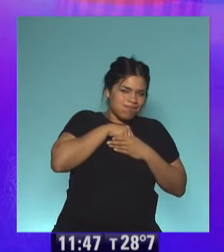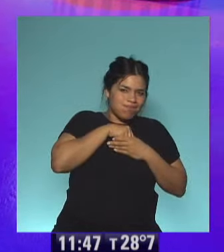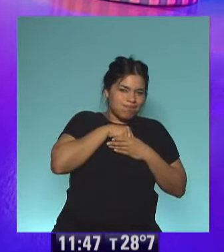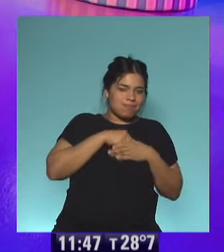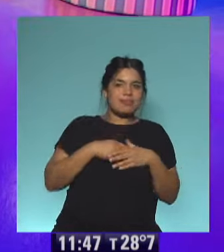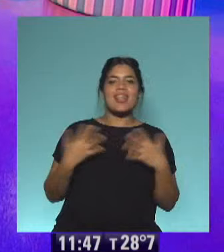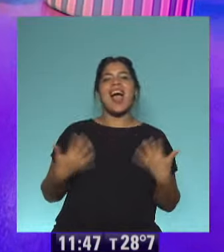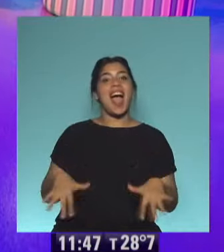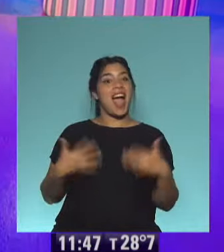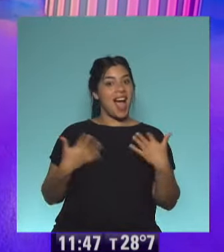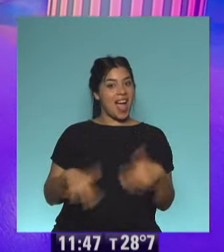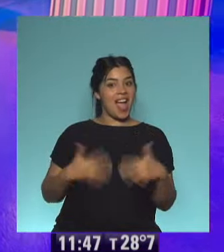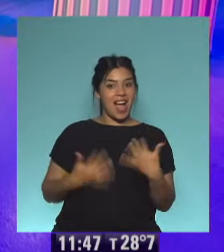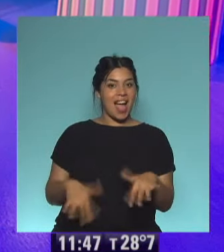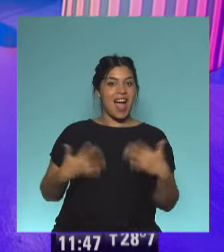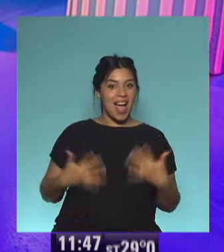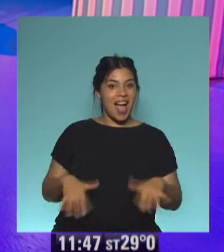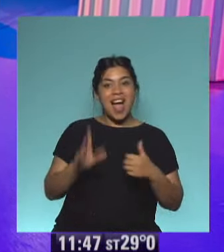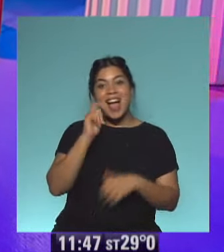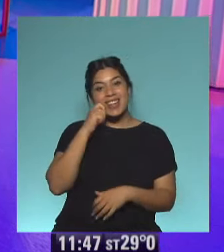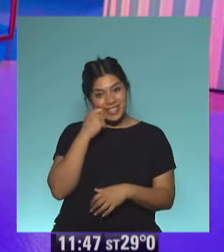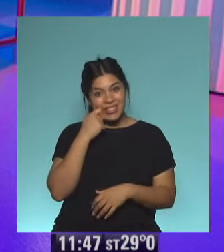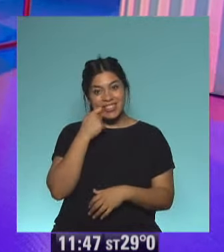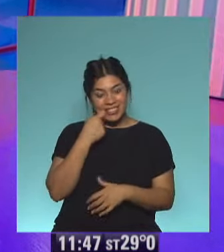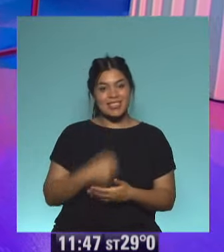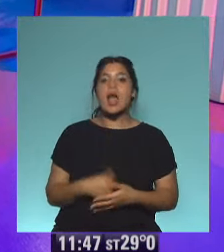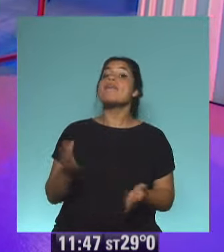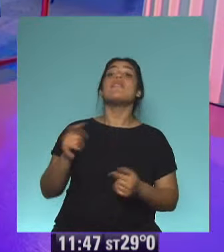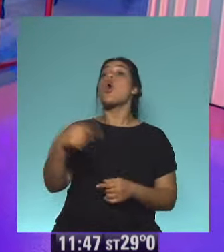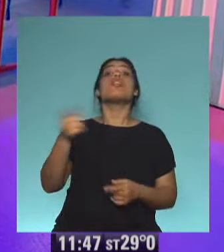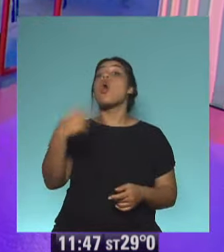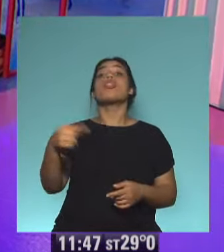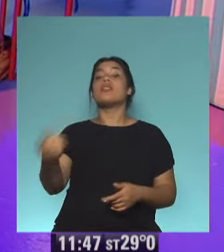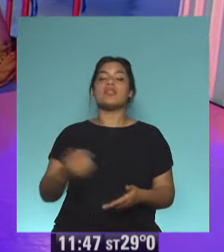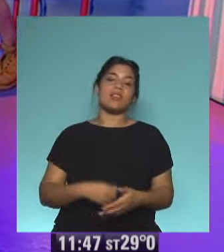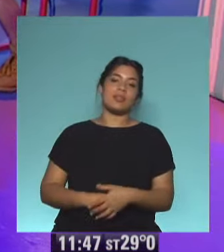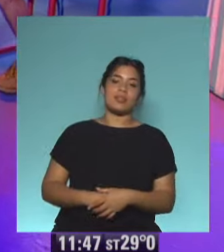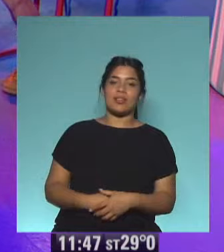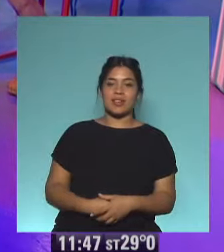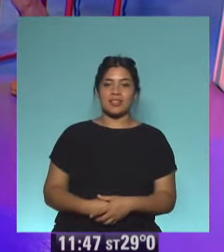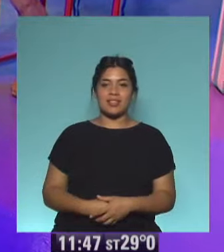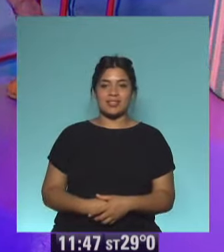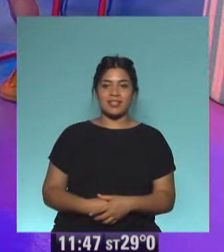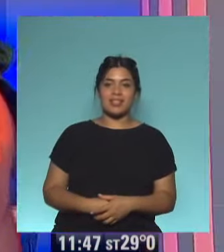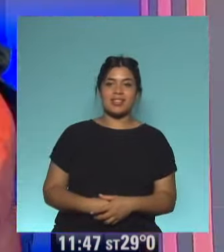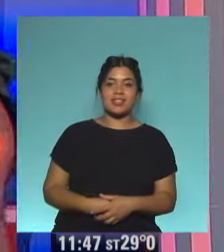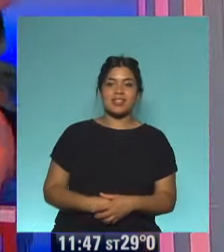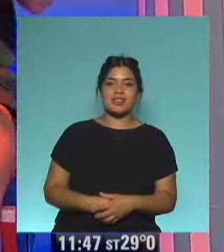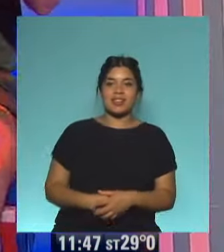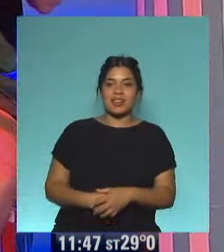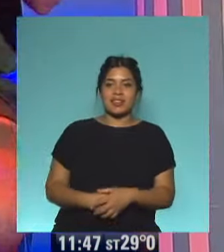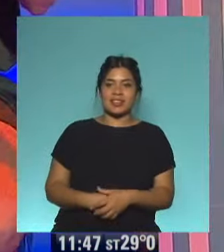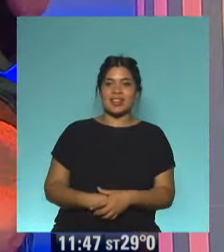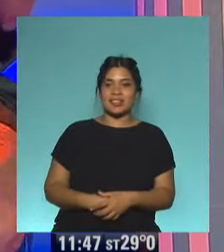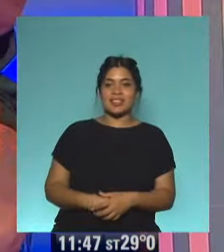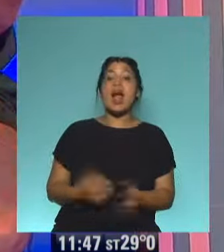vayas. ¡Esa! ¡Qué buena! ¡Qué linda! Vamos con otra. ¡Vamos con otra! ¡Otra, otra! ¡Mauri, otra! Mezclando. Así que no pare, que no a pare. A cuál